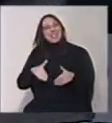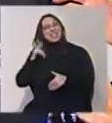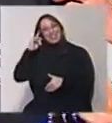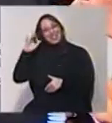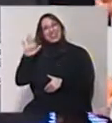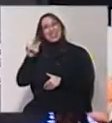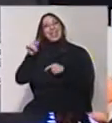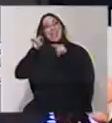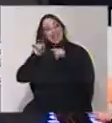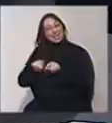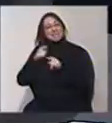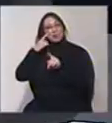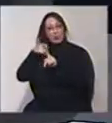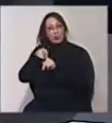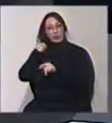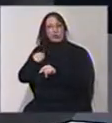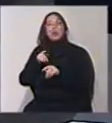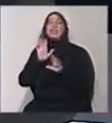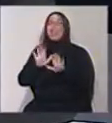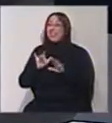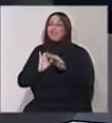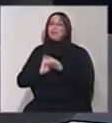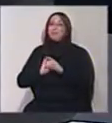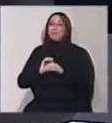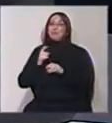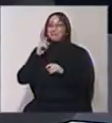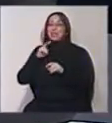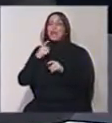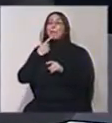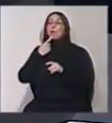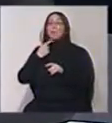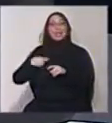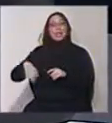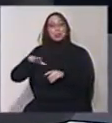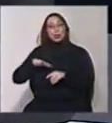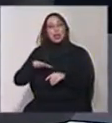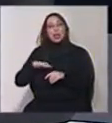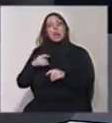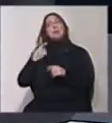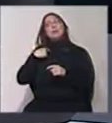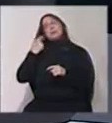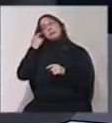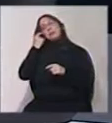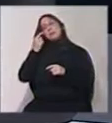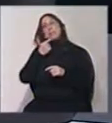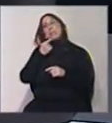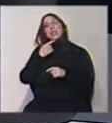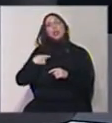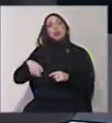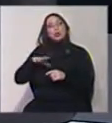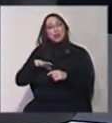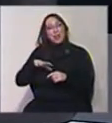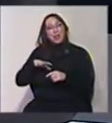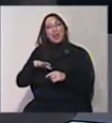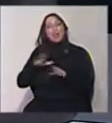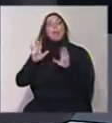Ese es el sentido. Y que quede claro, nosotros apostamos a las políticas sociales, pero yo creo que las políticas sociales, por lo pronto,